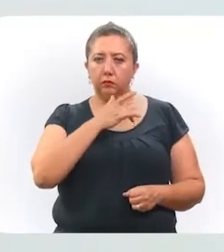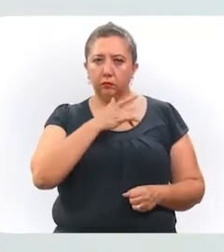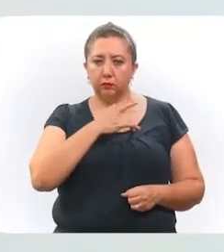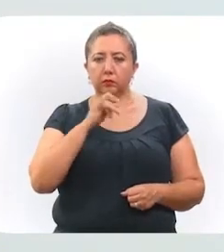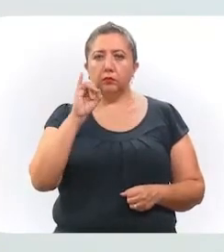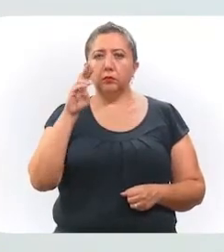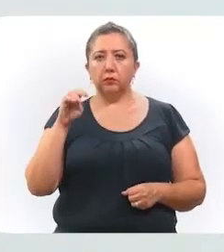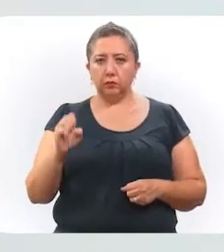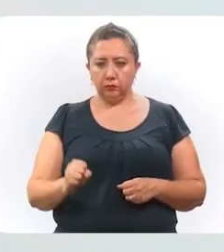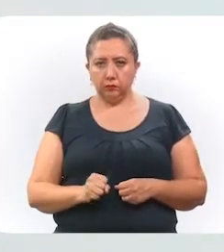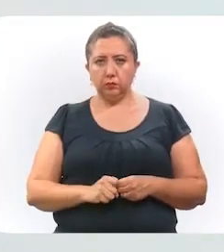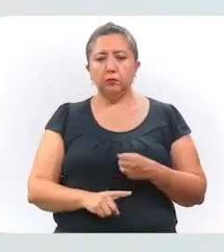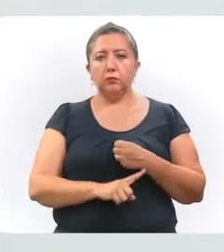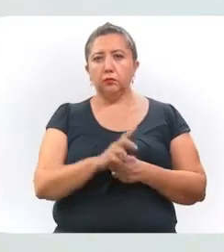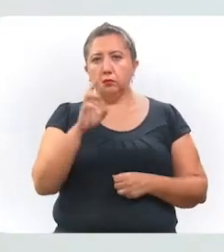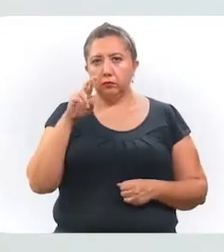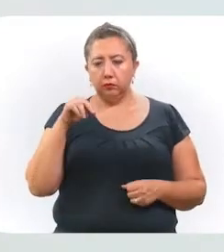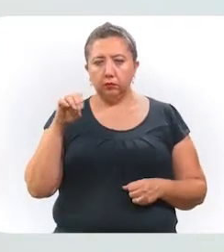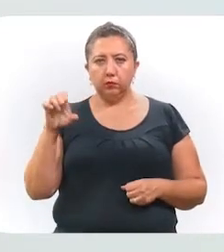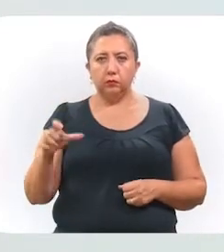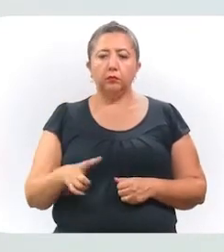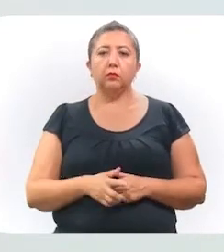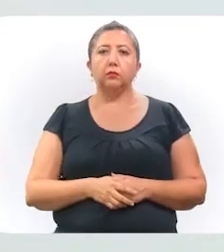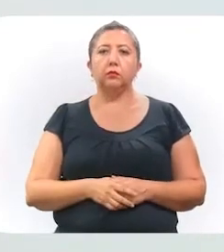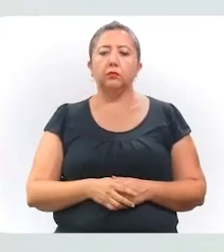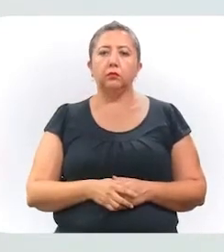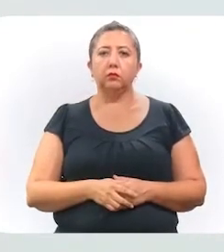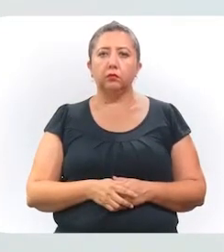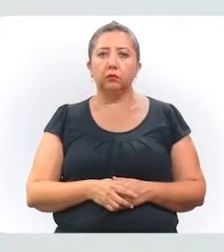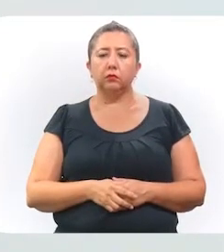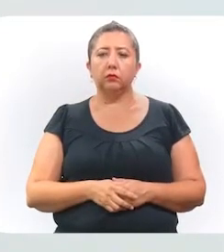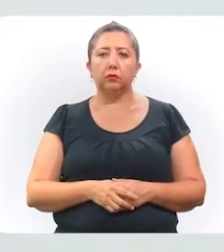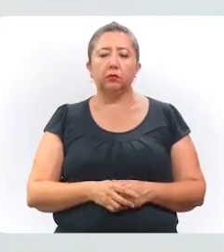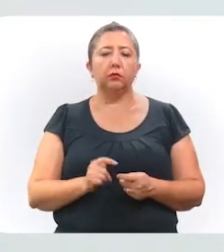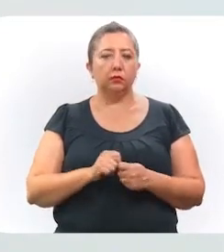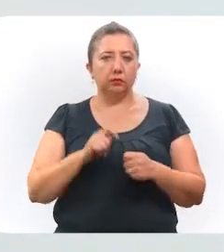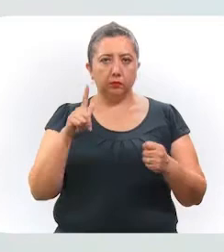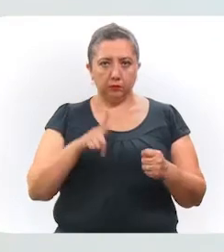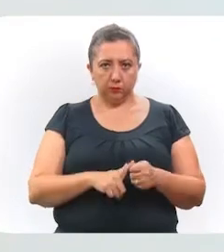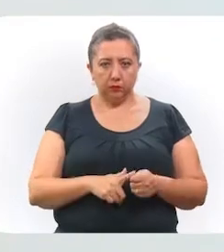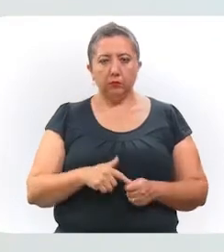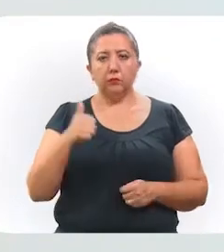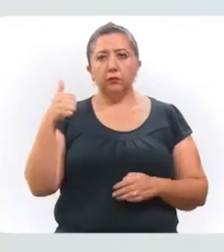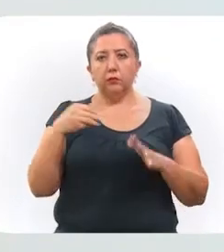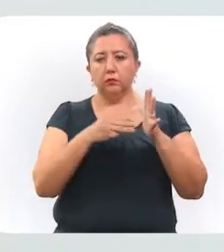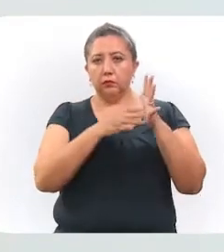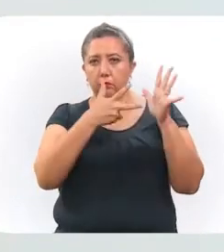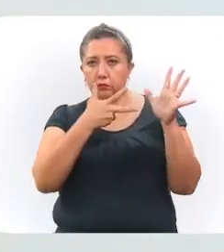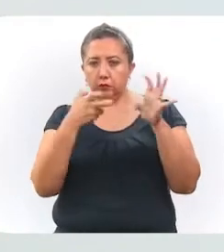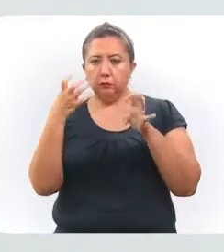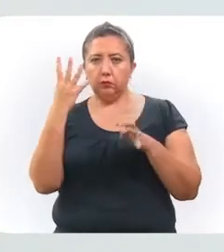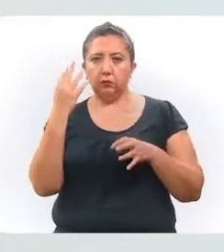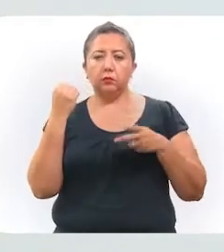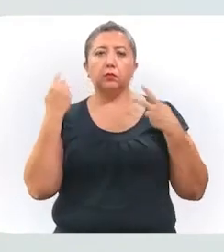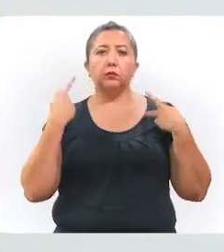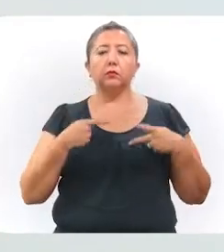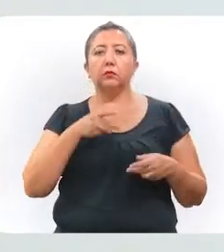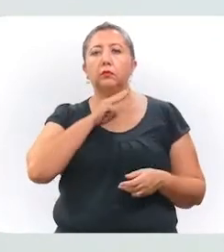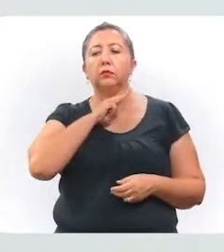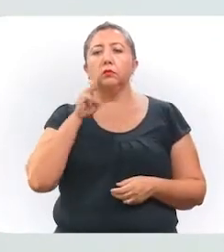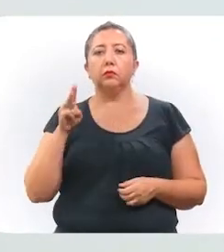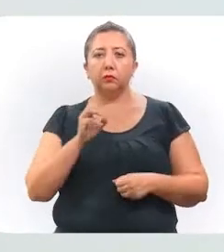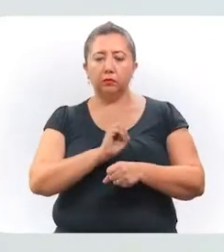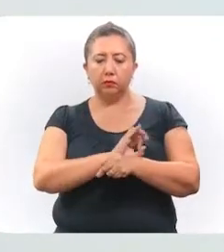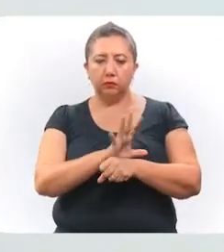cardiovascular, inmunosupresión e insuficiencia renal crónica. En total, son 6.809 las personas